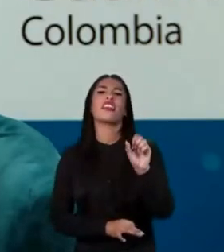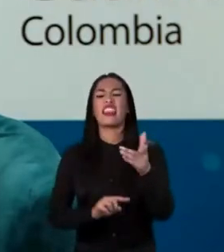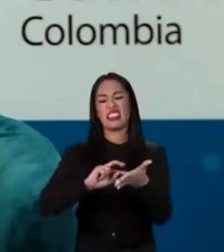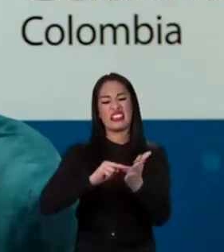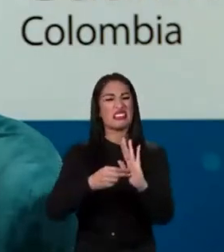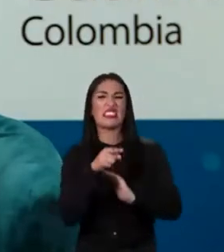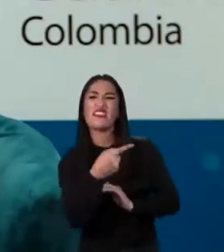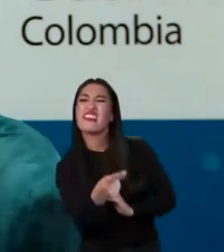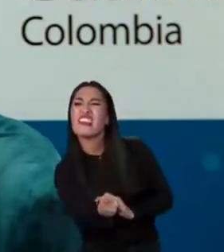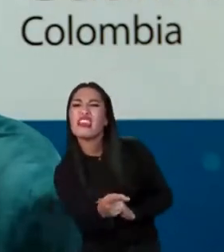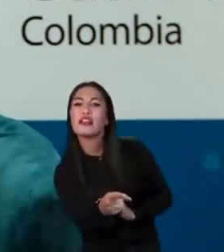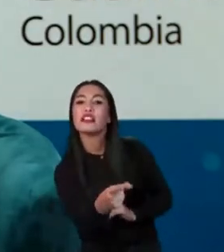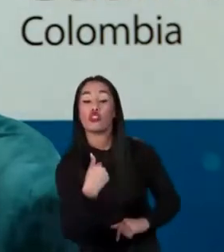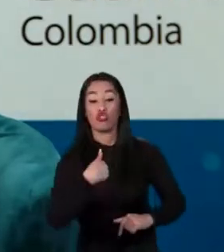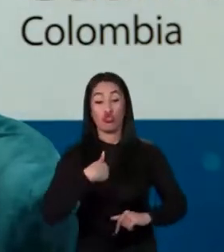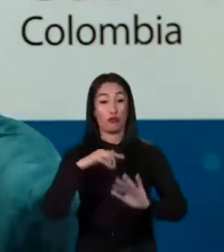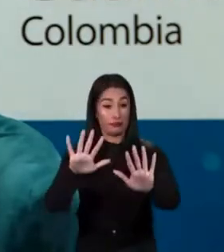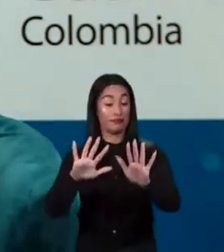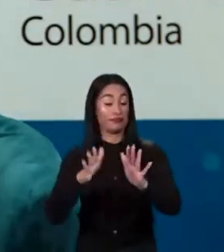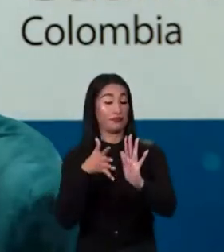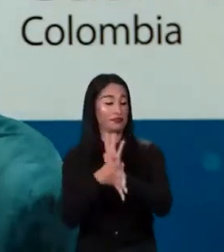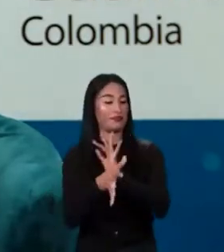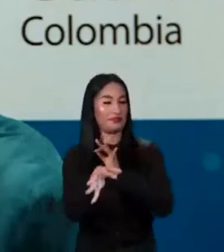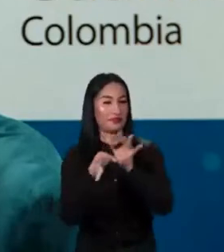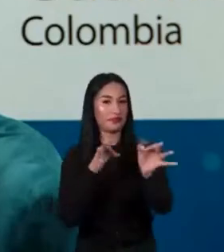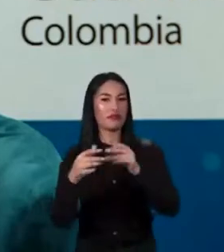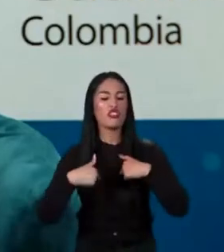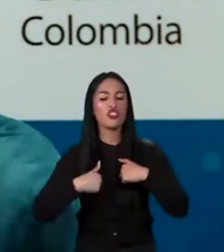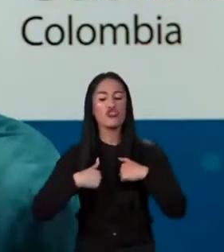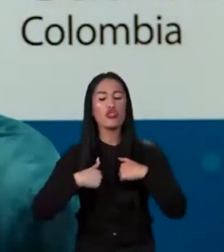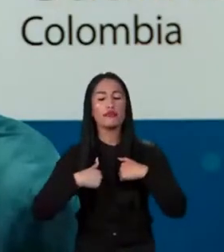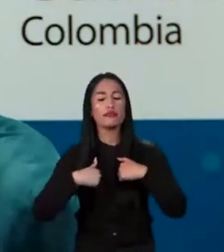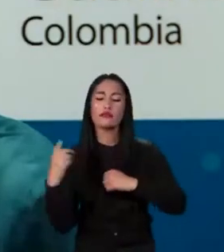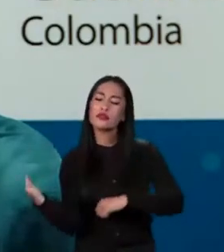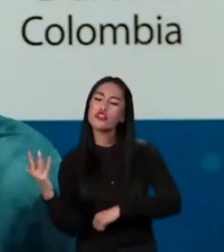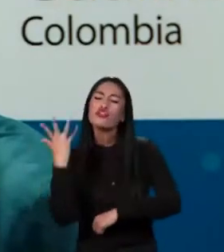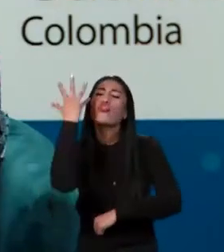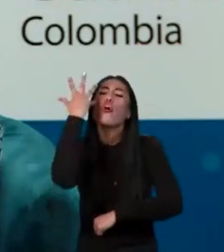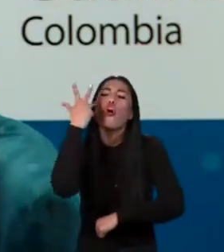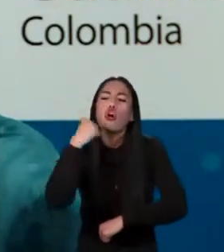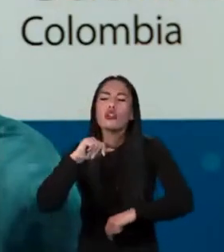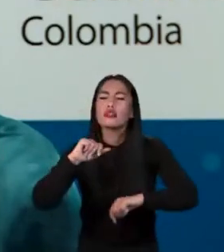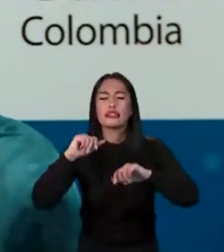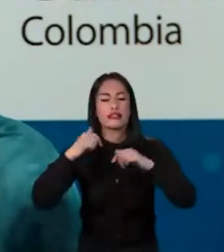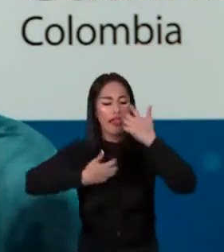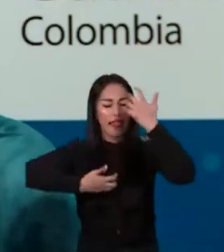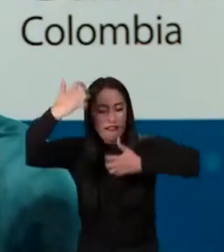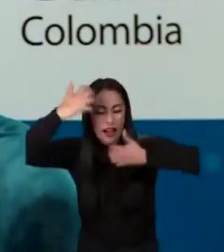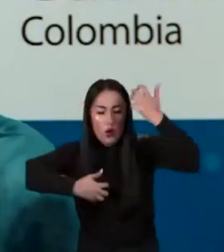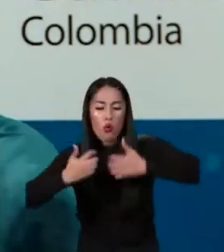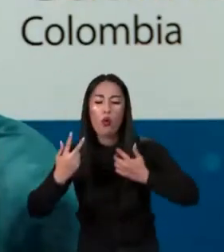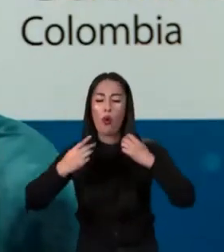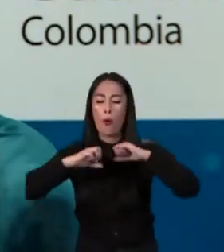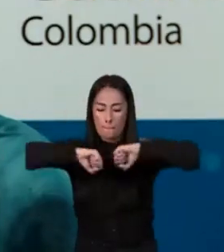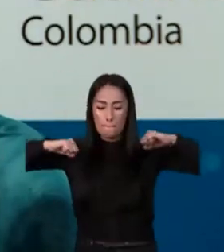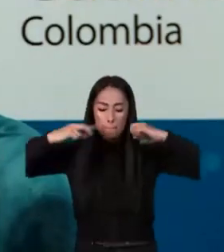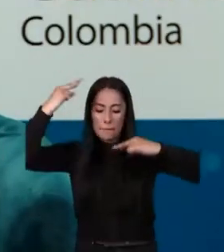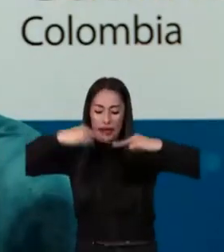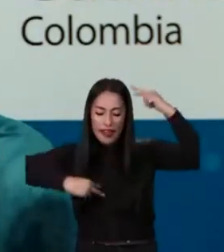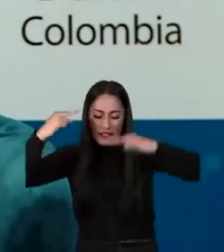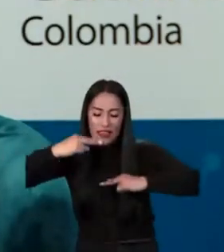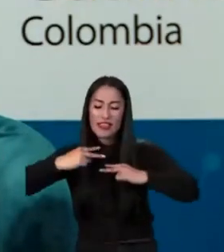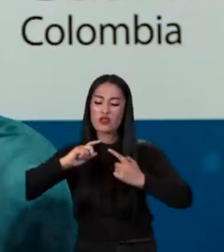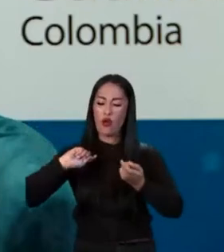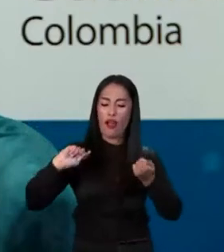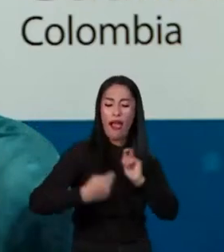de todos los días se evaluar y mejorar continuamente no llenar formatos como ya lo han dicho aquí esa